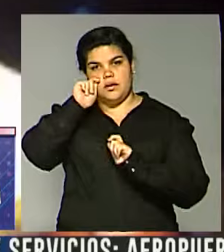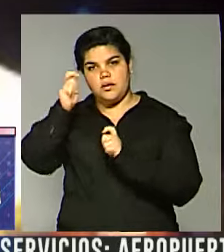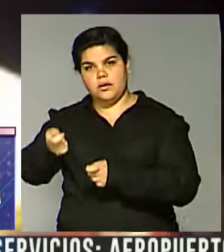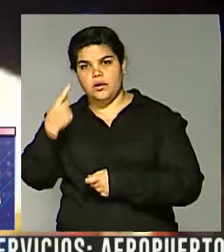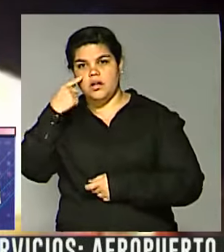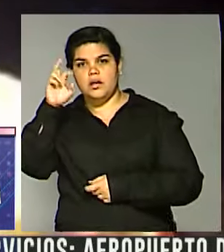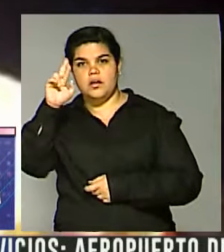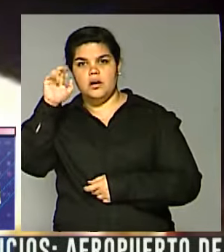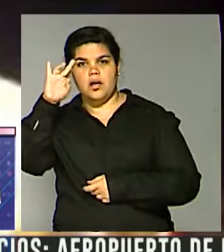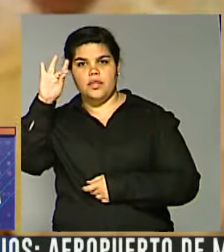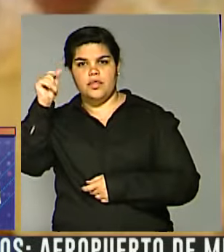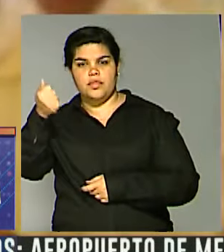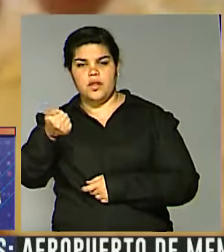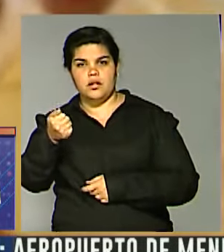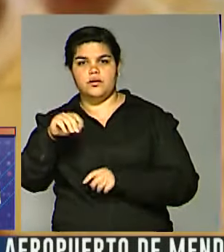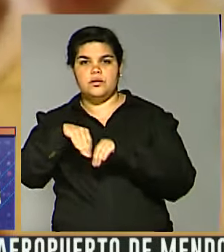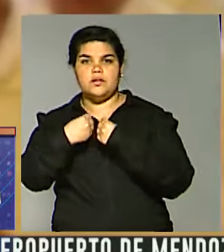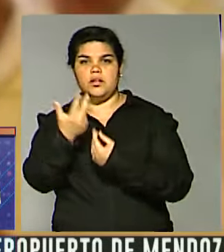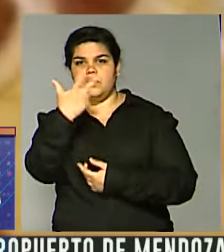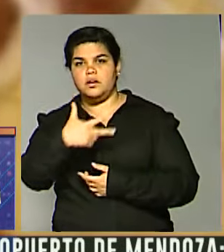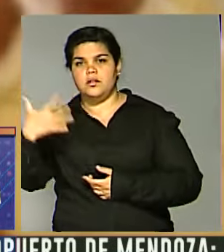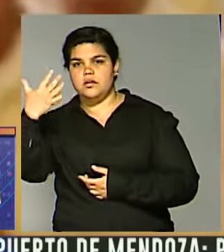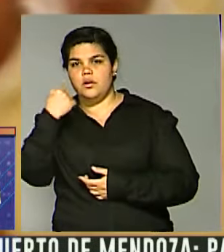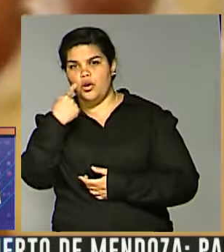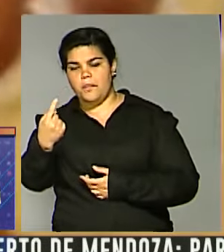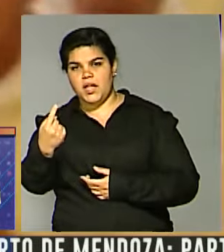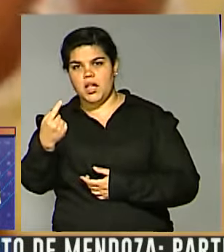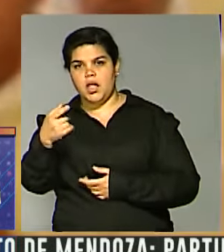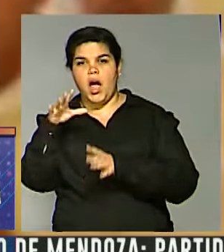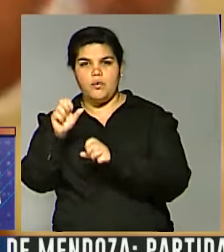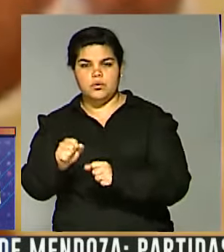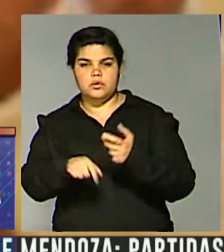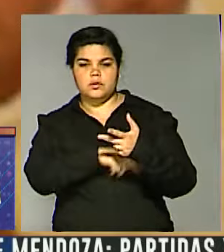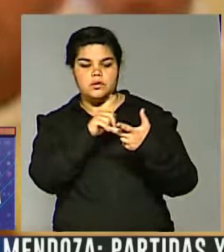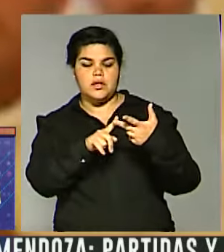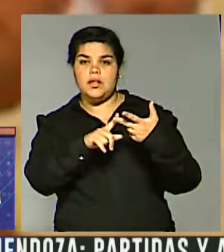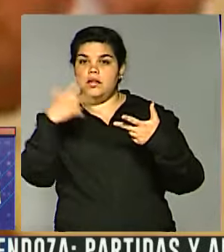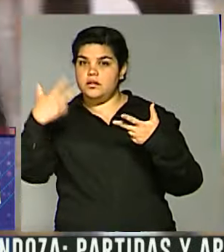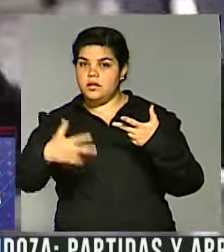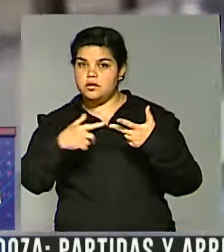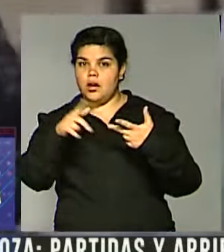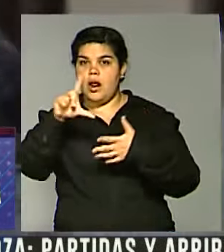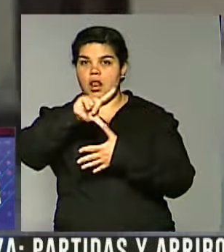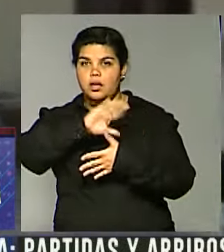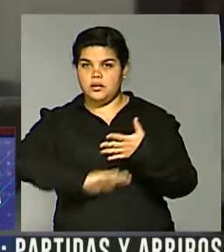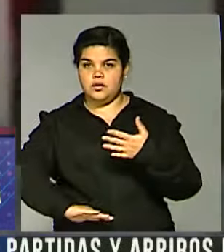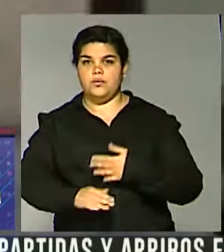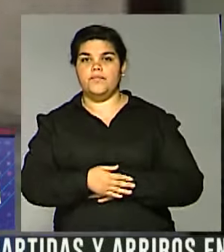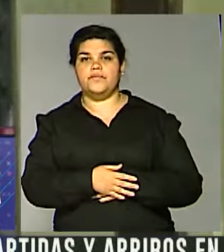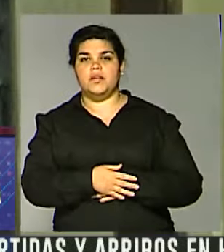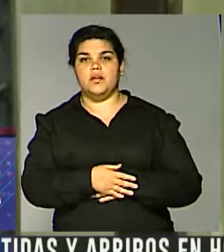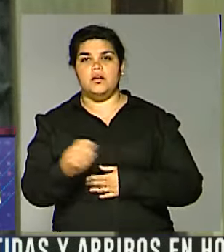con más de 35.000 casos, y la tercera oleada se da en Latinoamérica. Los hechos